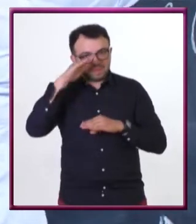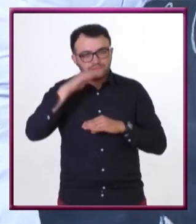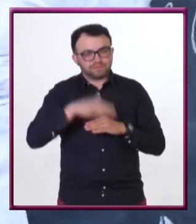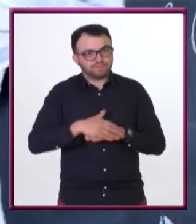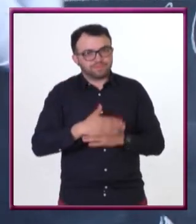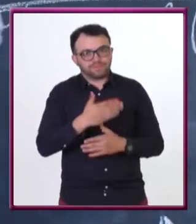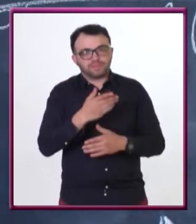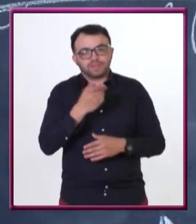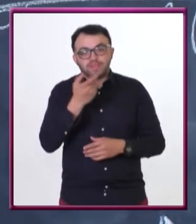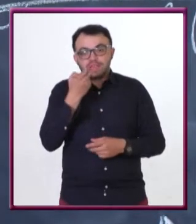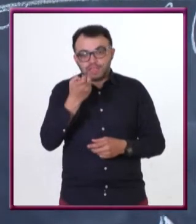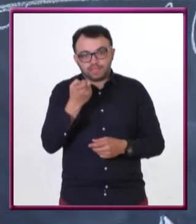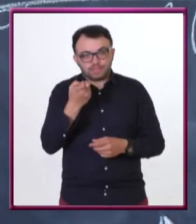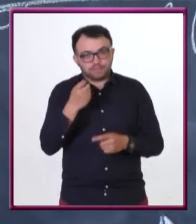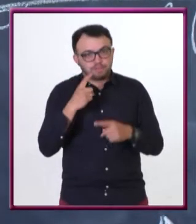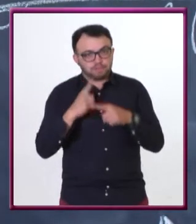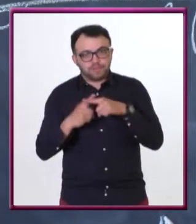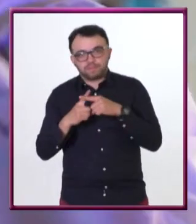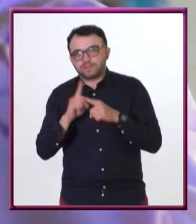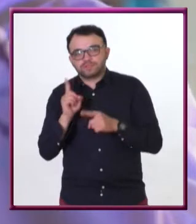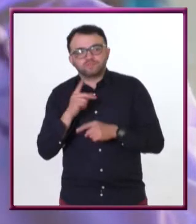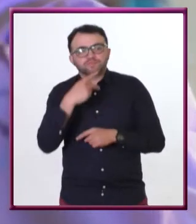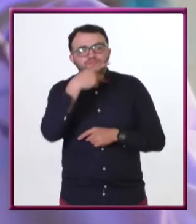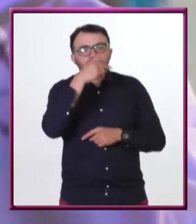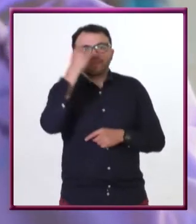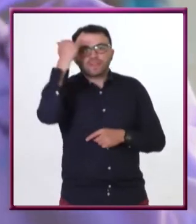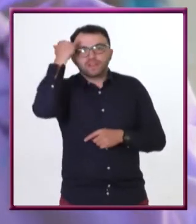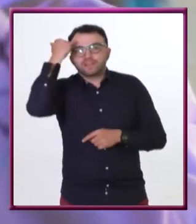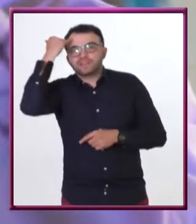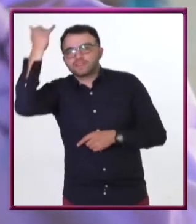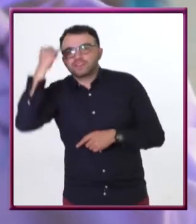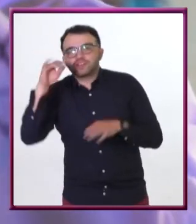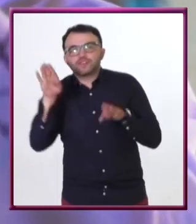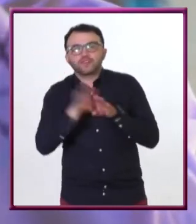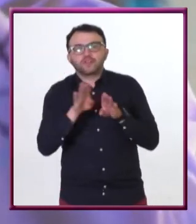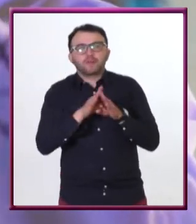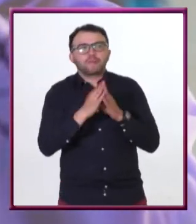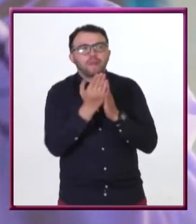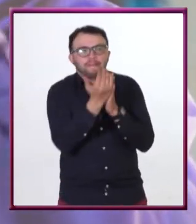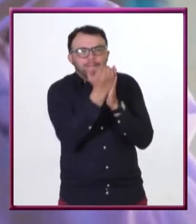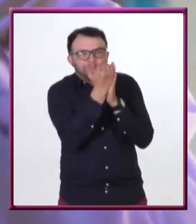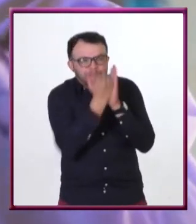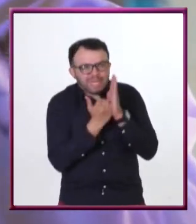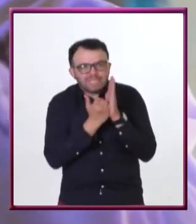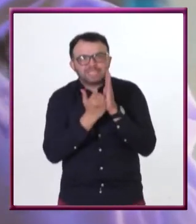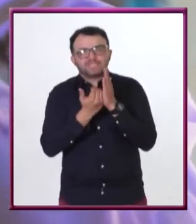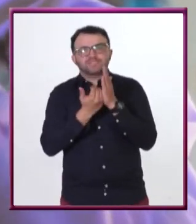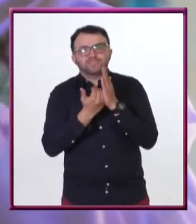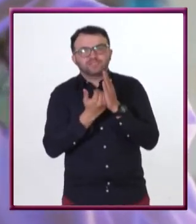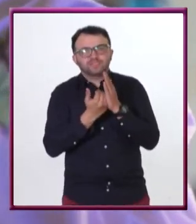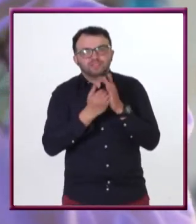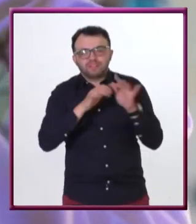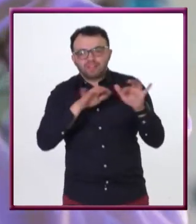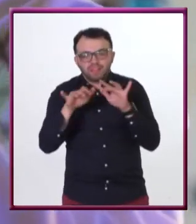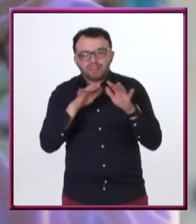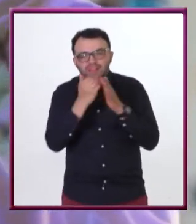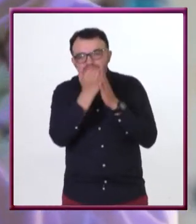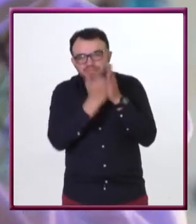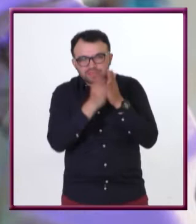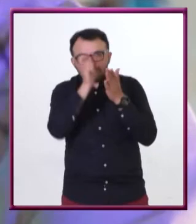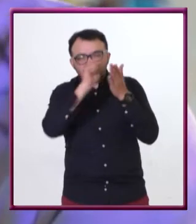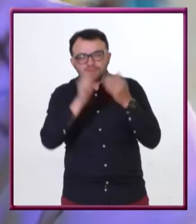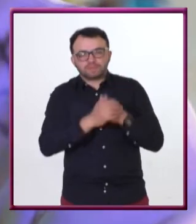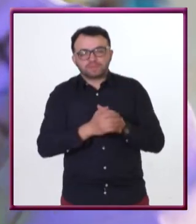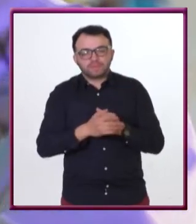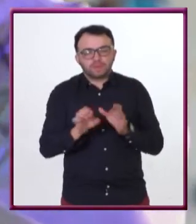poco flojos. Ellos se inventan atajos para hacer menos cuentas. Por ejemplo, supongamos que a esta